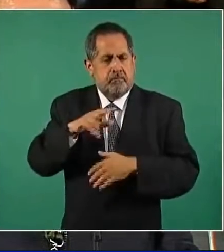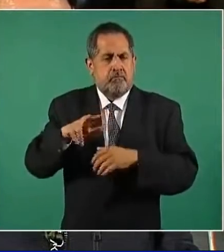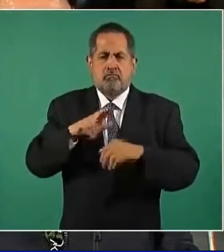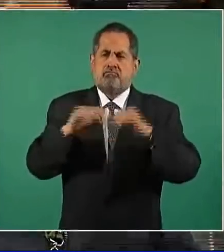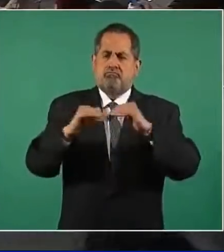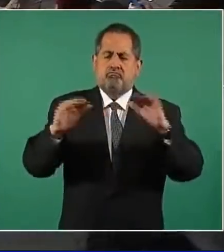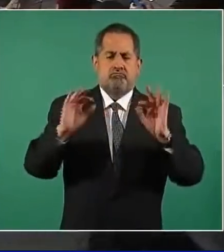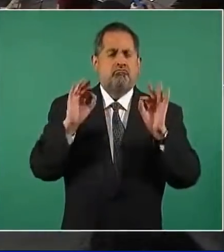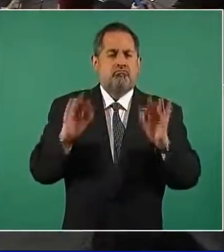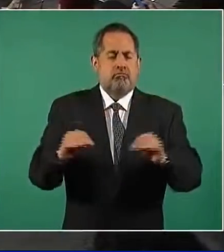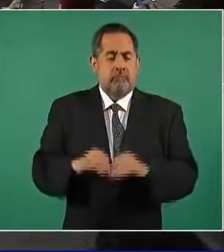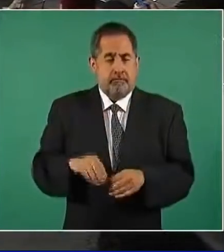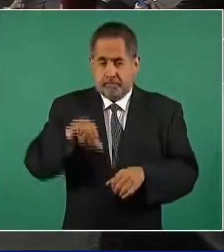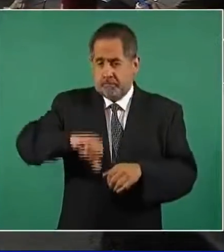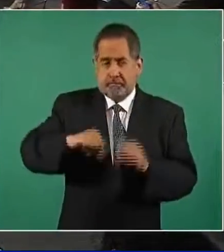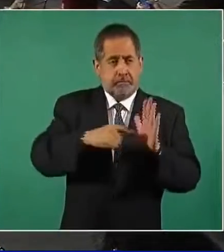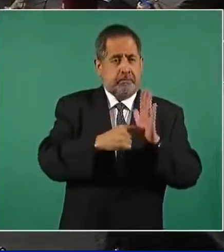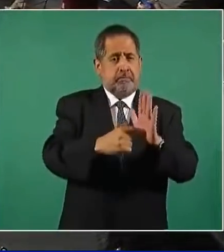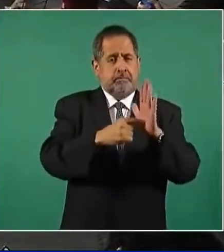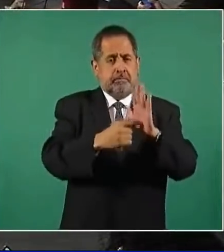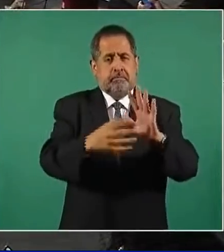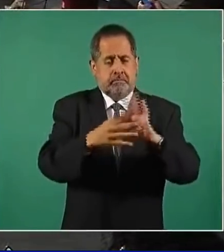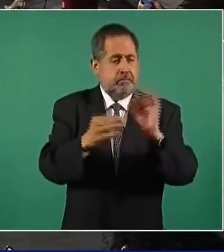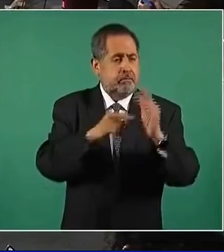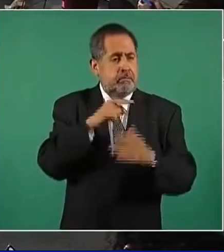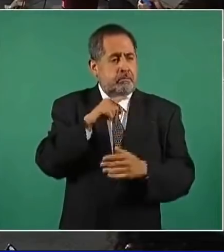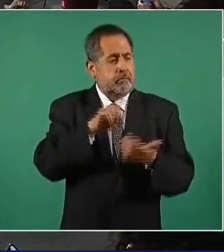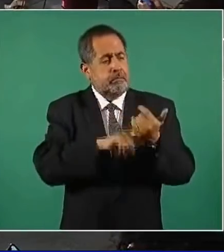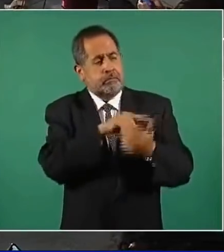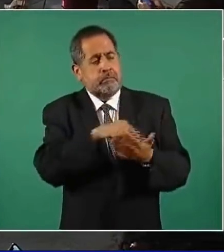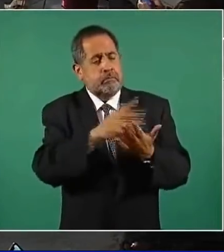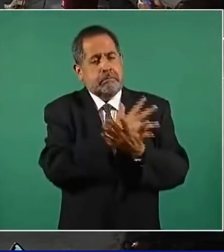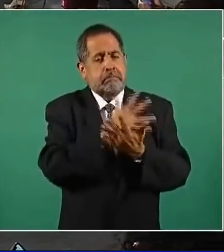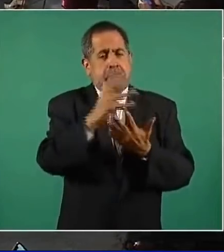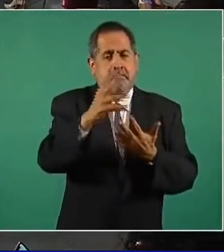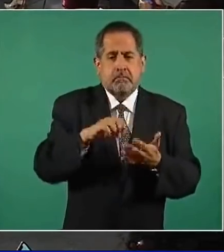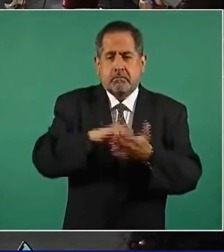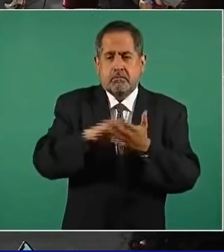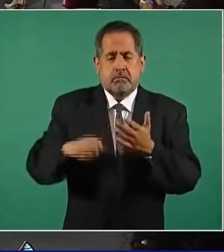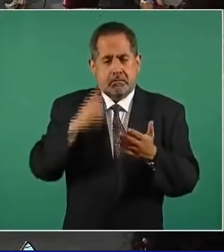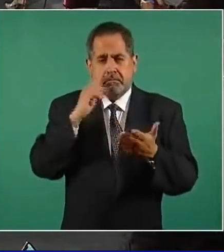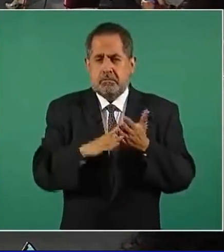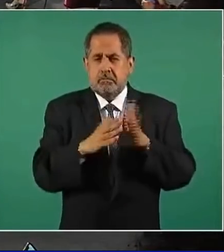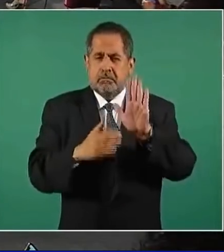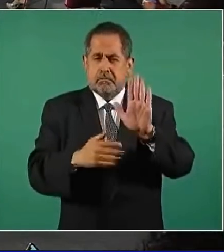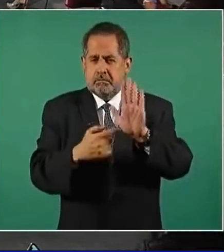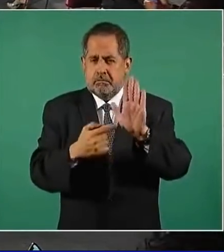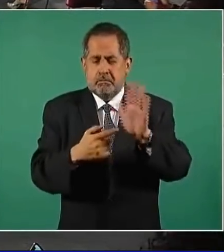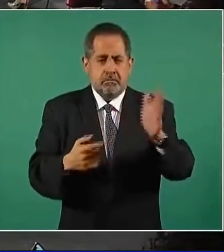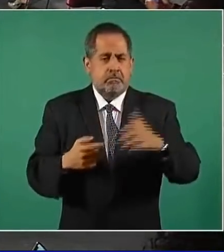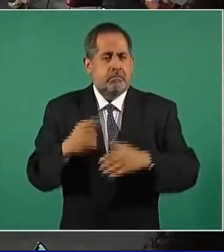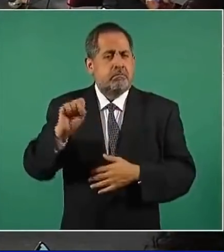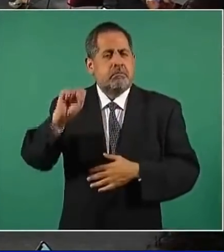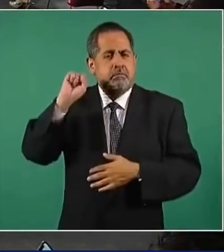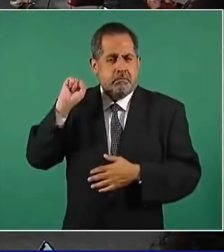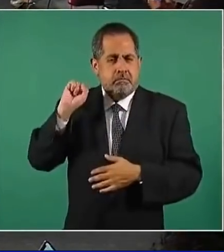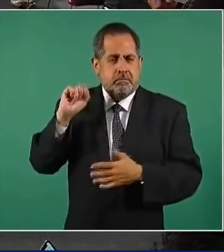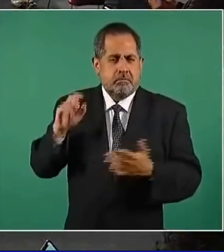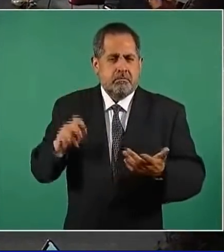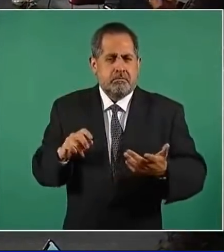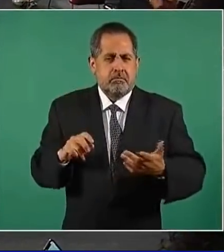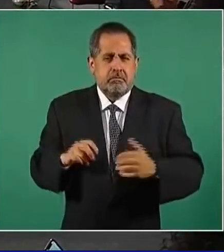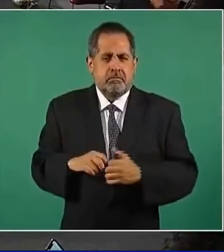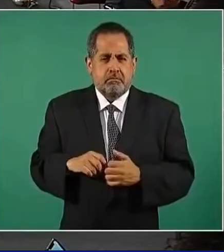columnas artículos con sensacionalismo como esta presidente del sábado